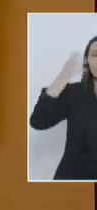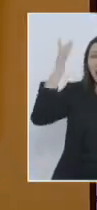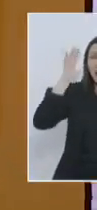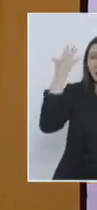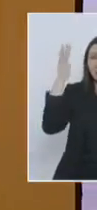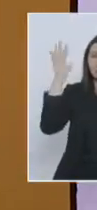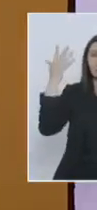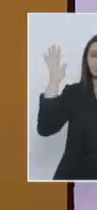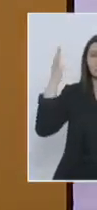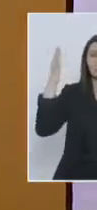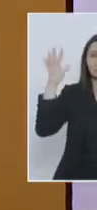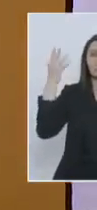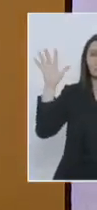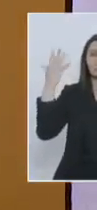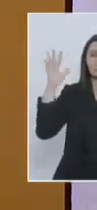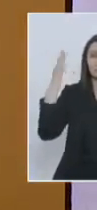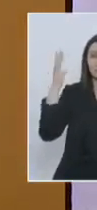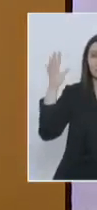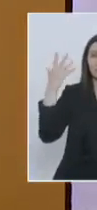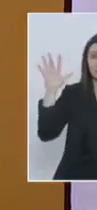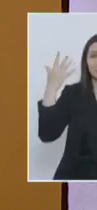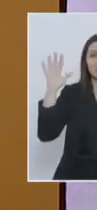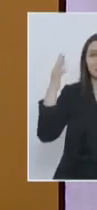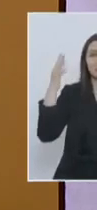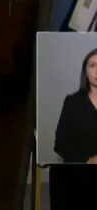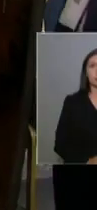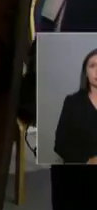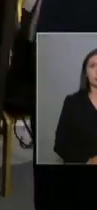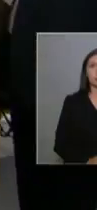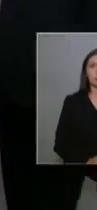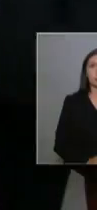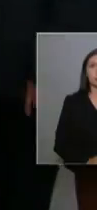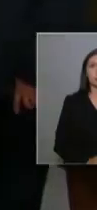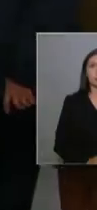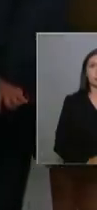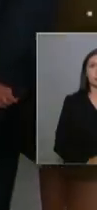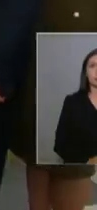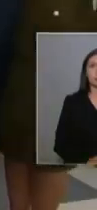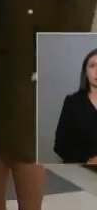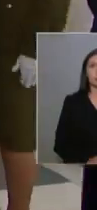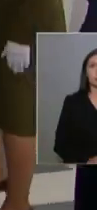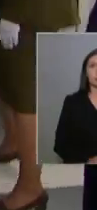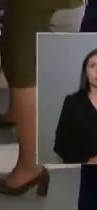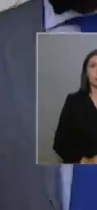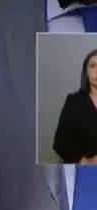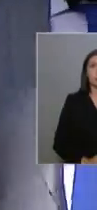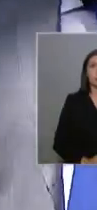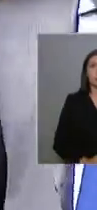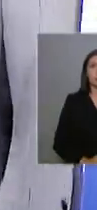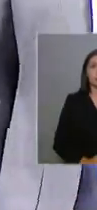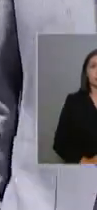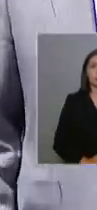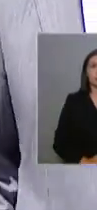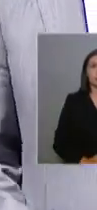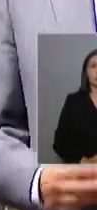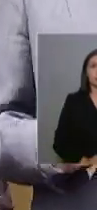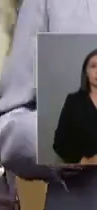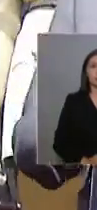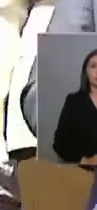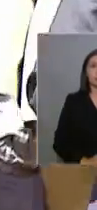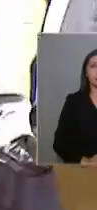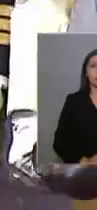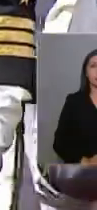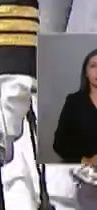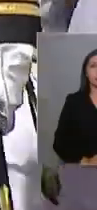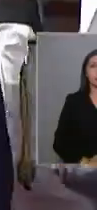me decían que el amor no cambia que habrán cambiado muchas cosas pero que el amor se mantiene siempre igual en todas las generaciones